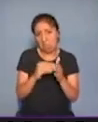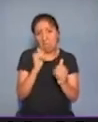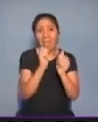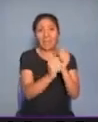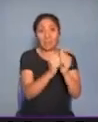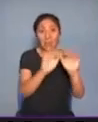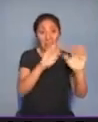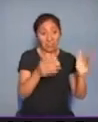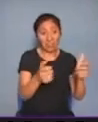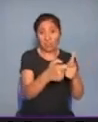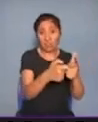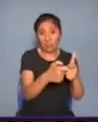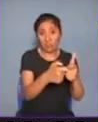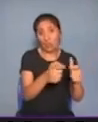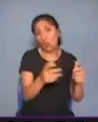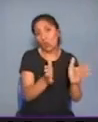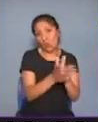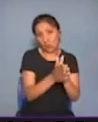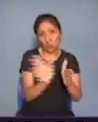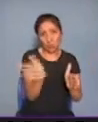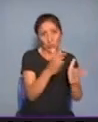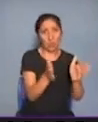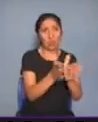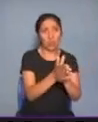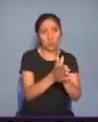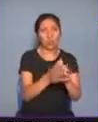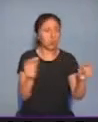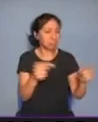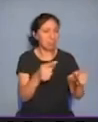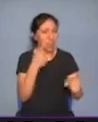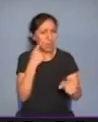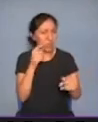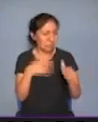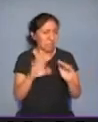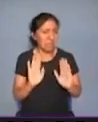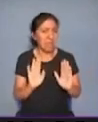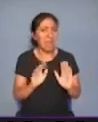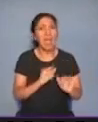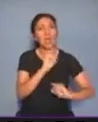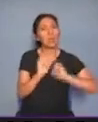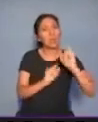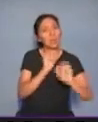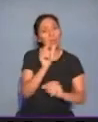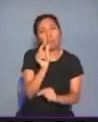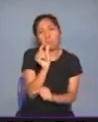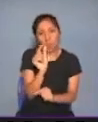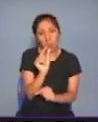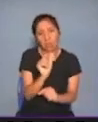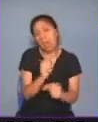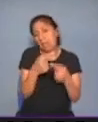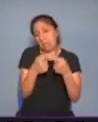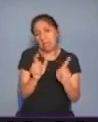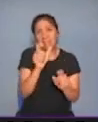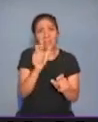institucional de esta de de la asociación todos juntos y y contar un poco del de los de los distintos personajes